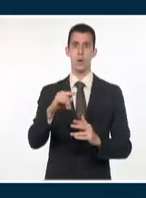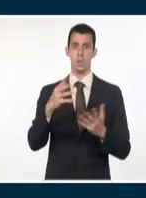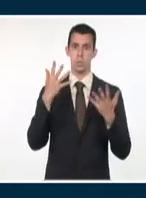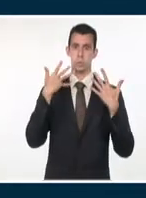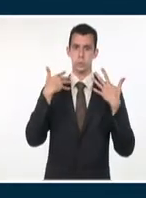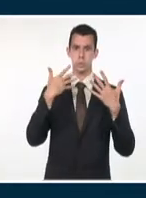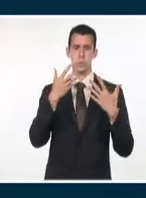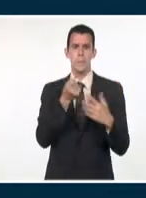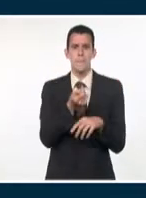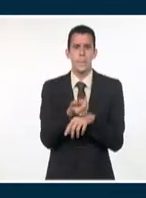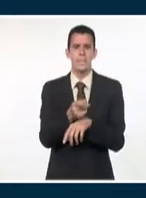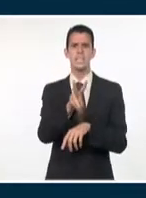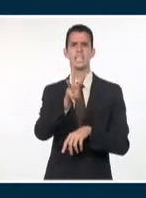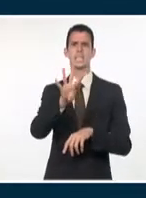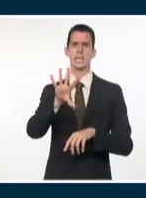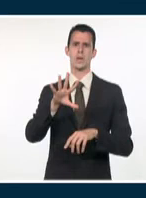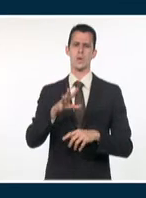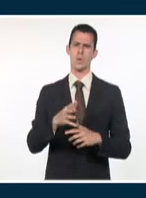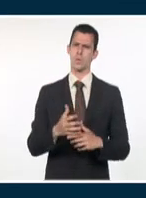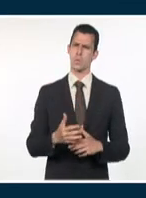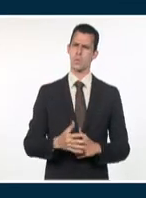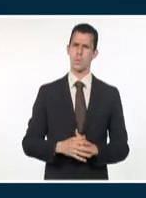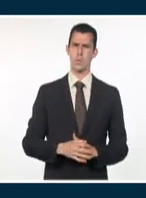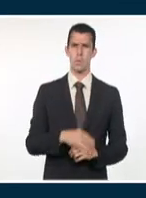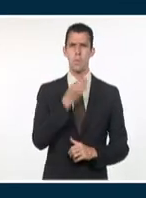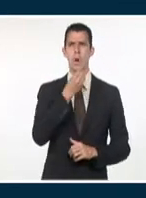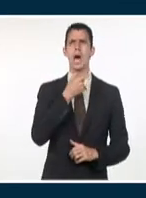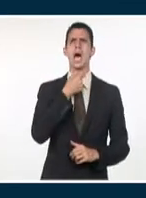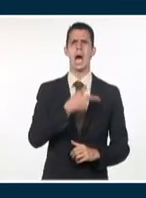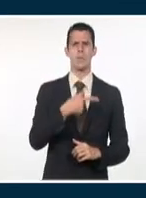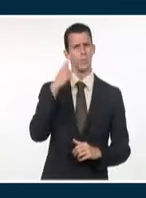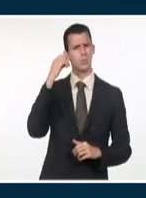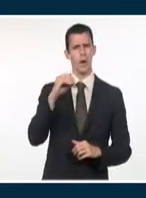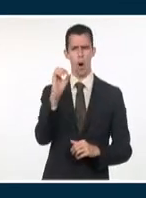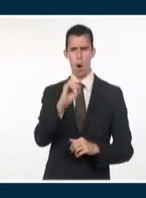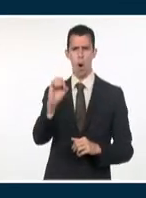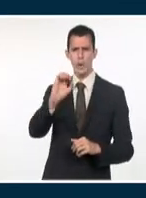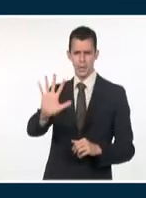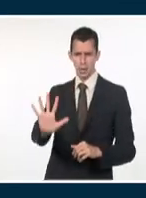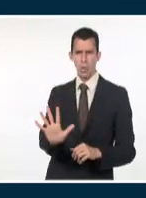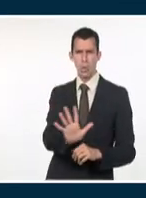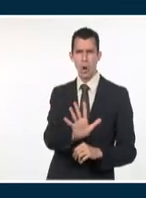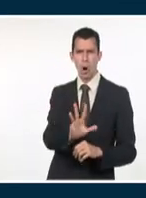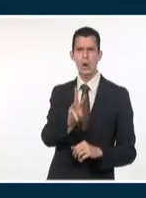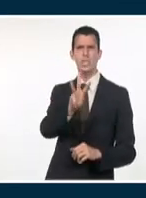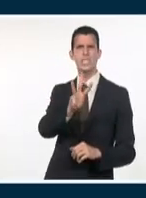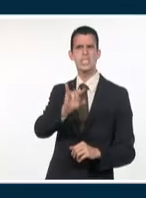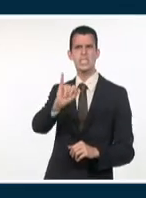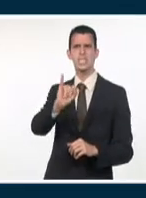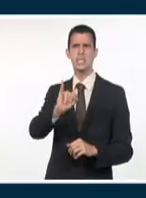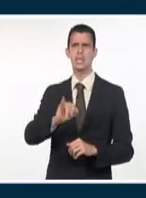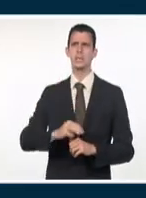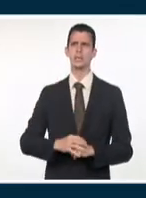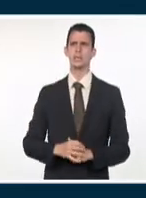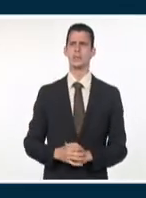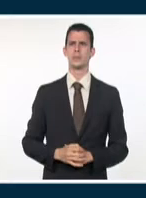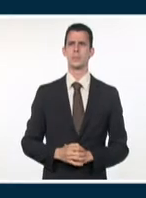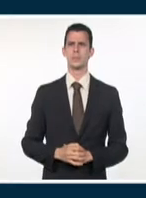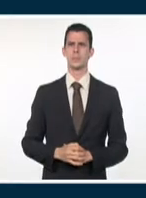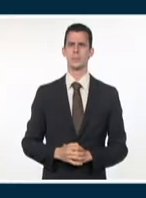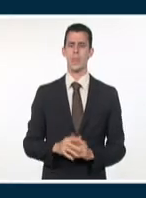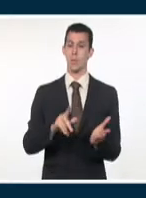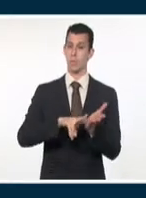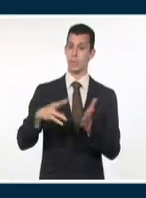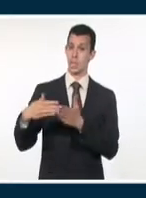grados y también pueden ser superiores en la porción sur oriental 36 grados celsius en la provincia de granma y en